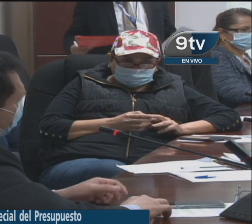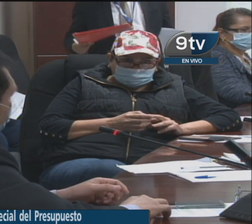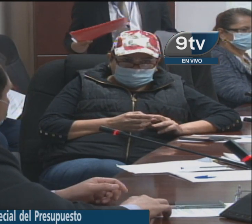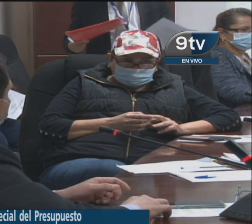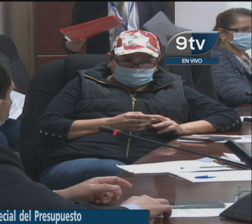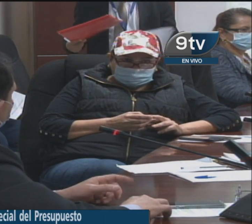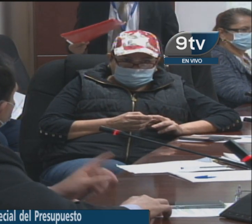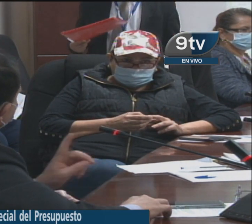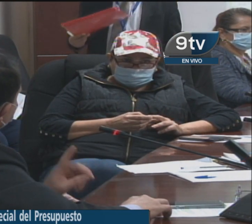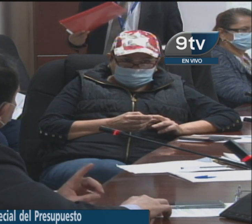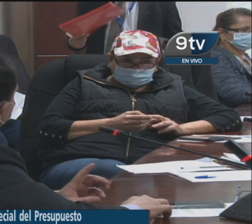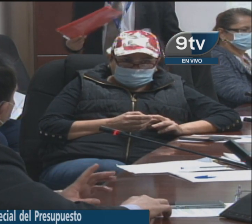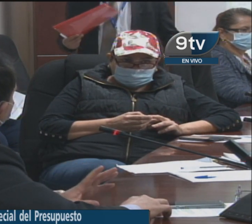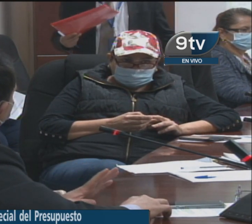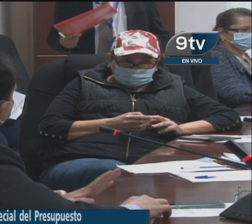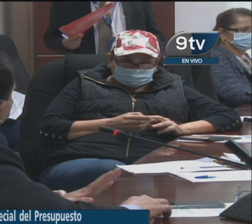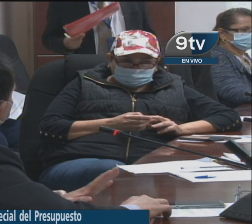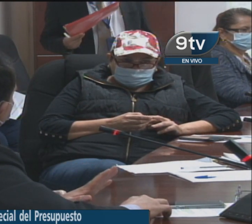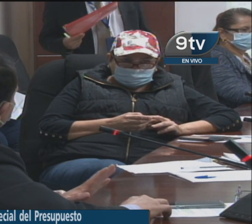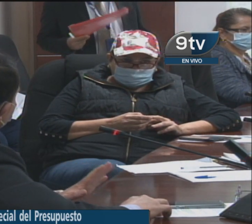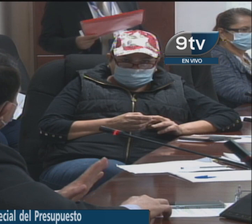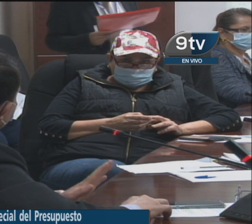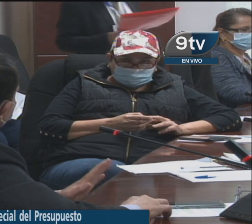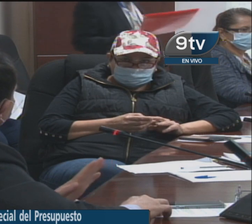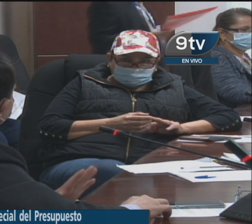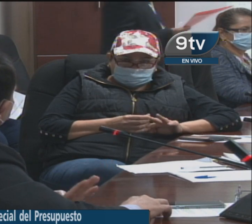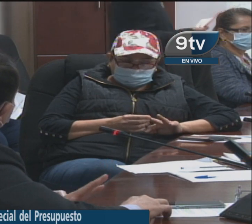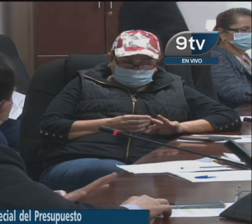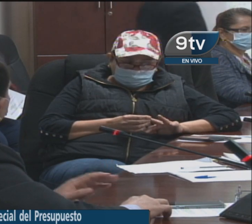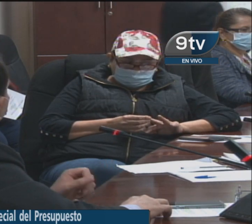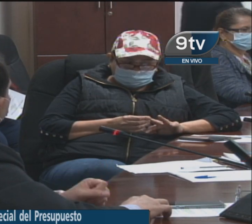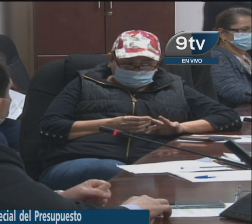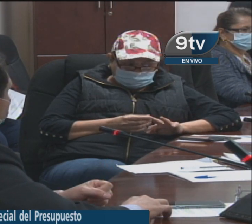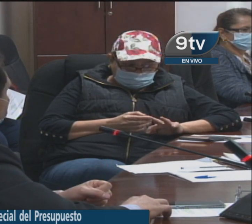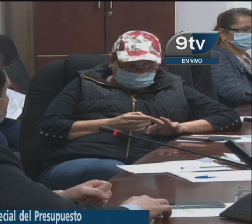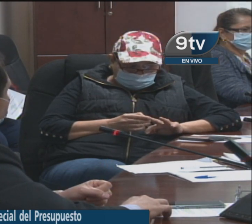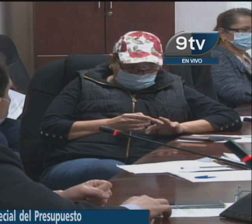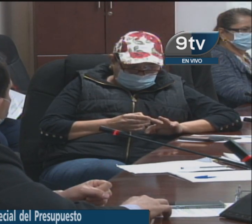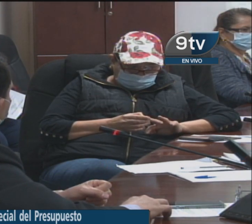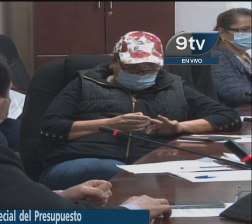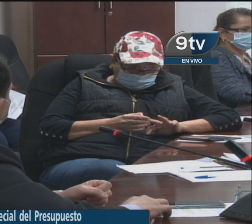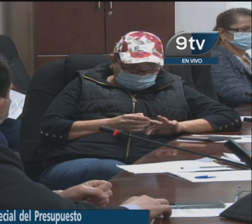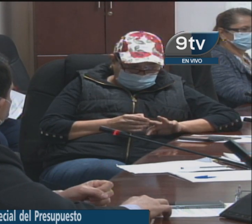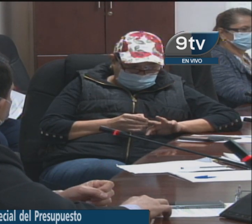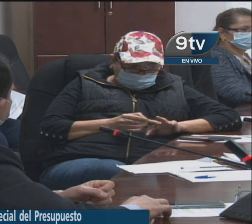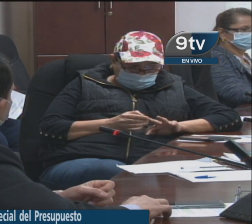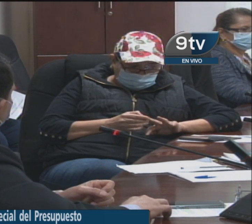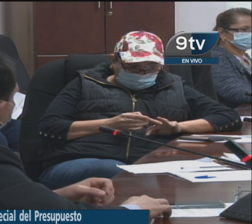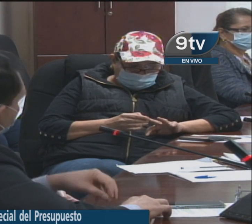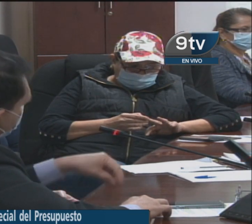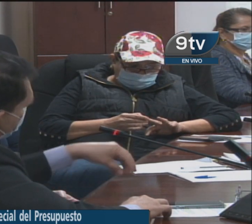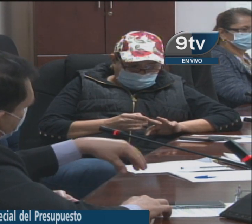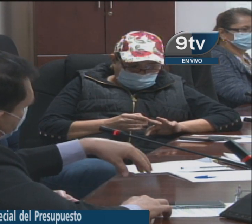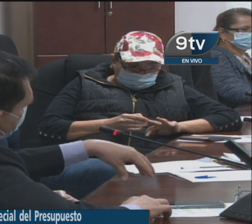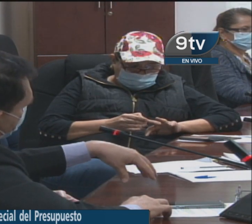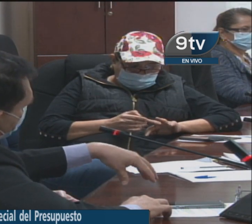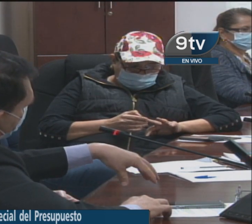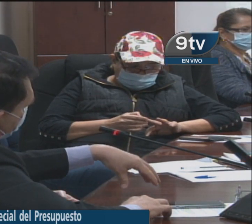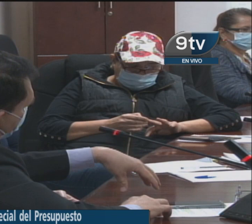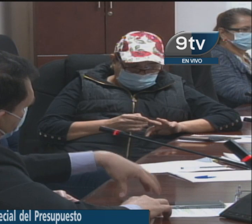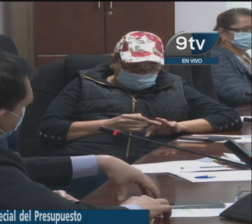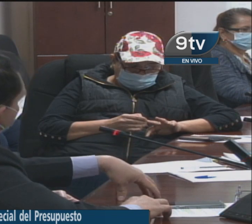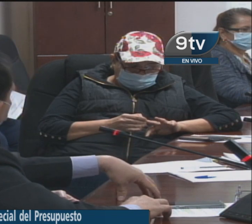economía, a sabiendas de que muchos en este momento no pueden generar ingresos. Me refiero, ni